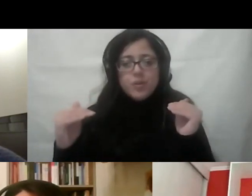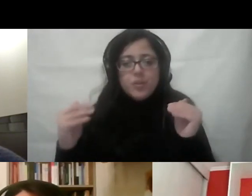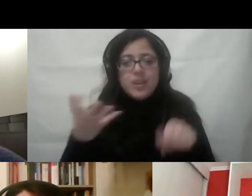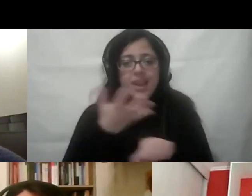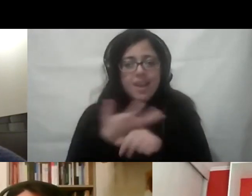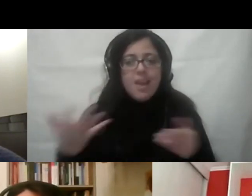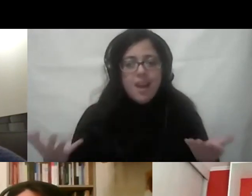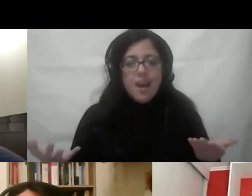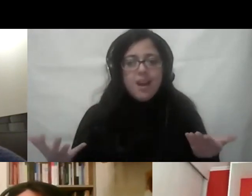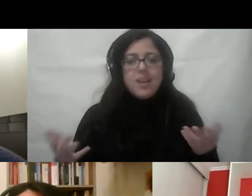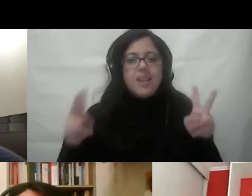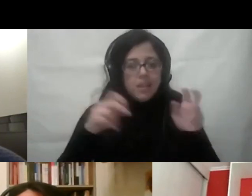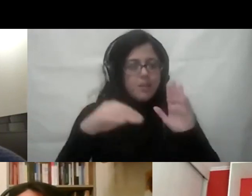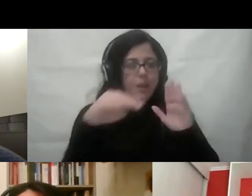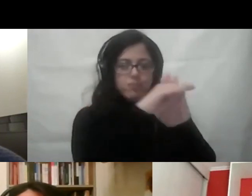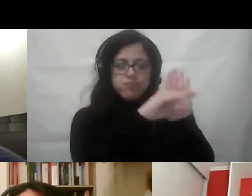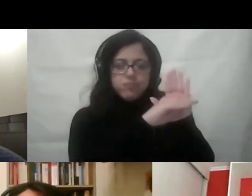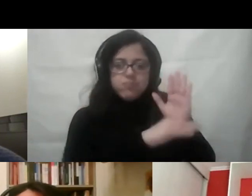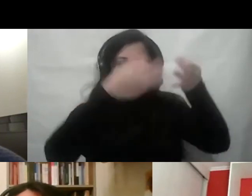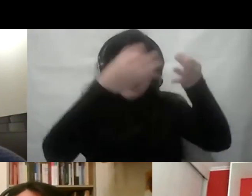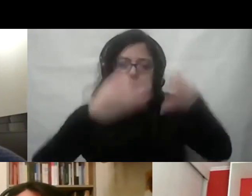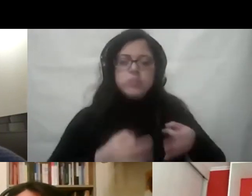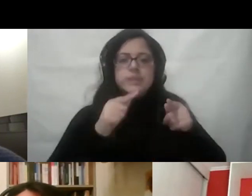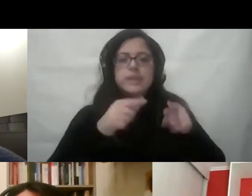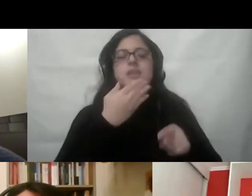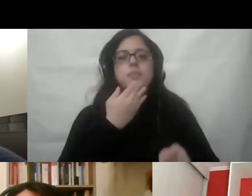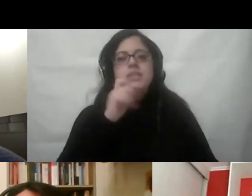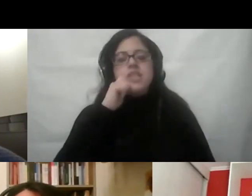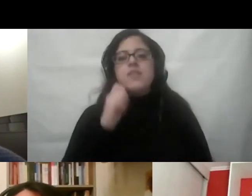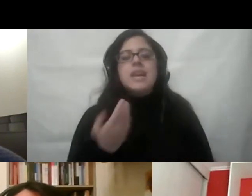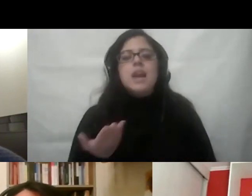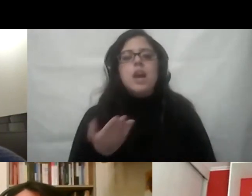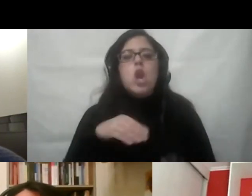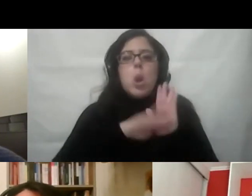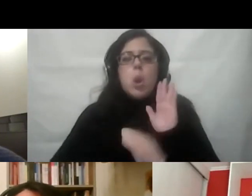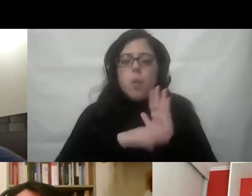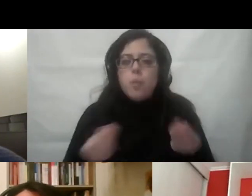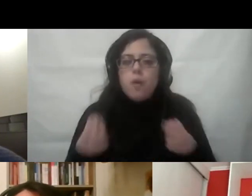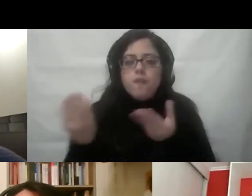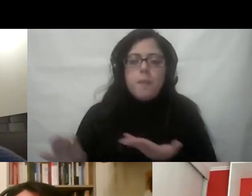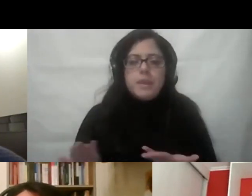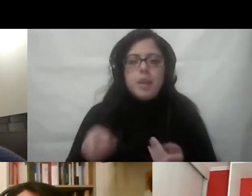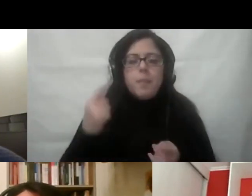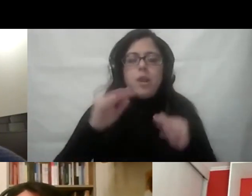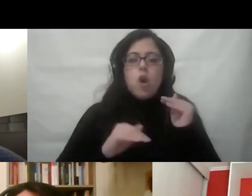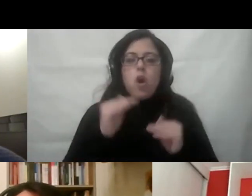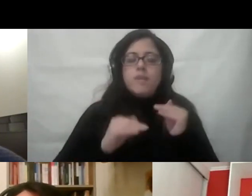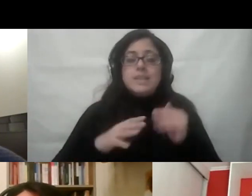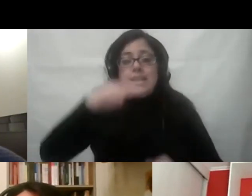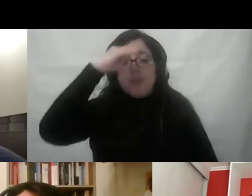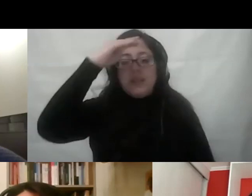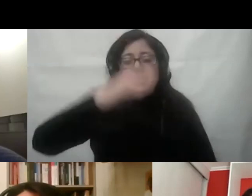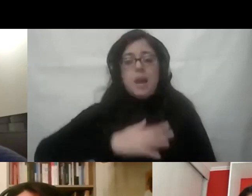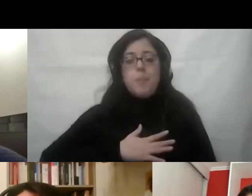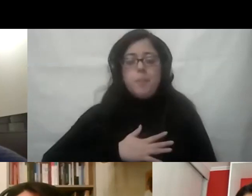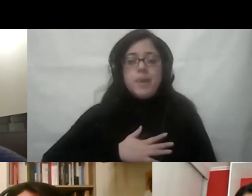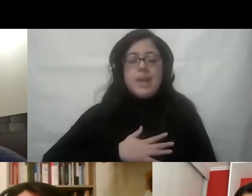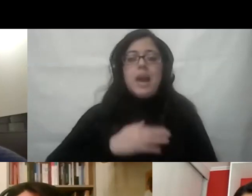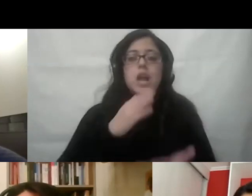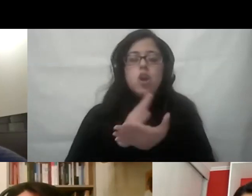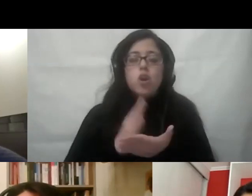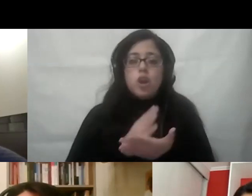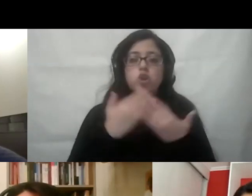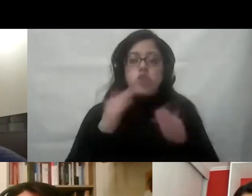asociados a la estandarización. De hecho, son el piso mínimo, ¿verdad? Entonces, en general, en mi experiencia, en los colegios con los que